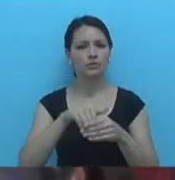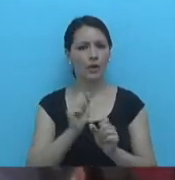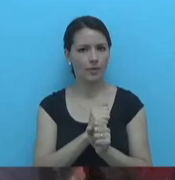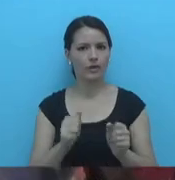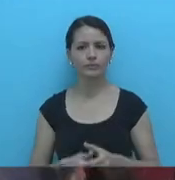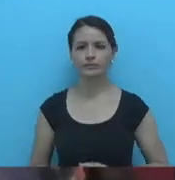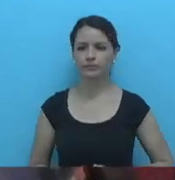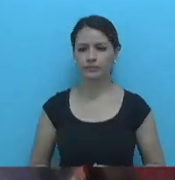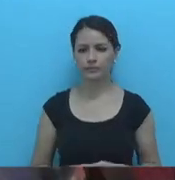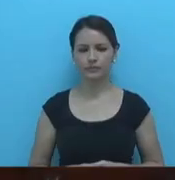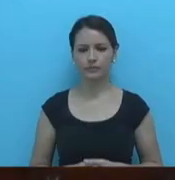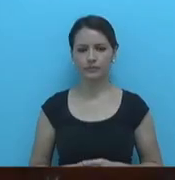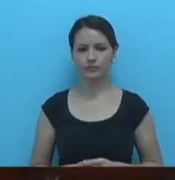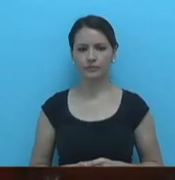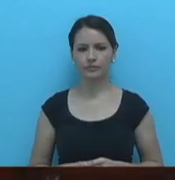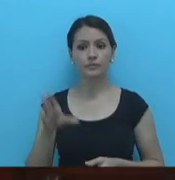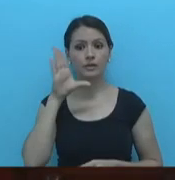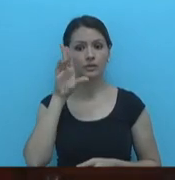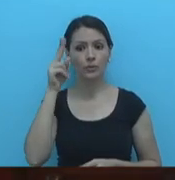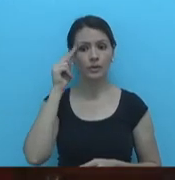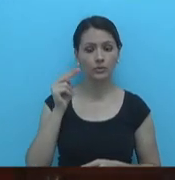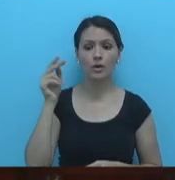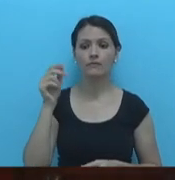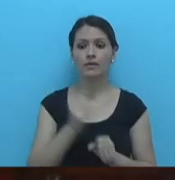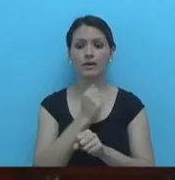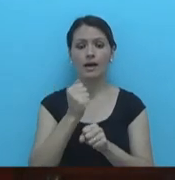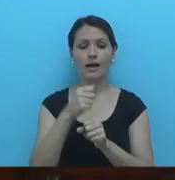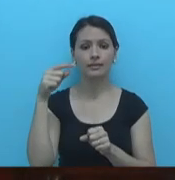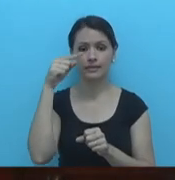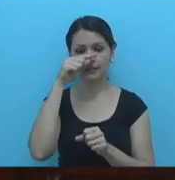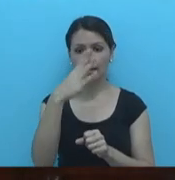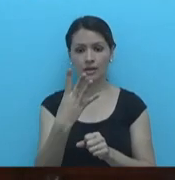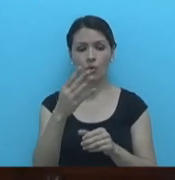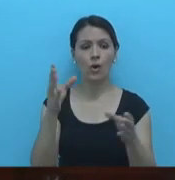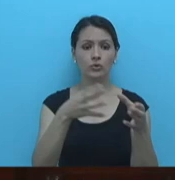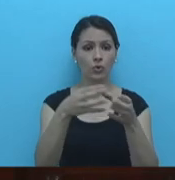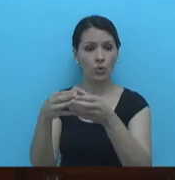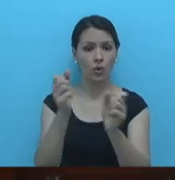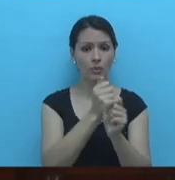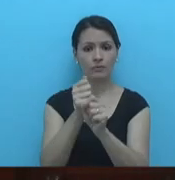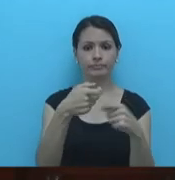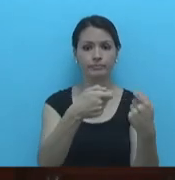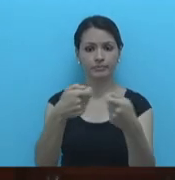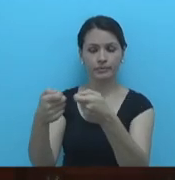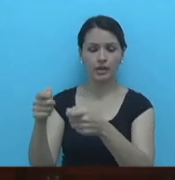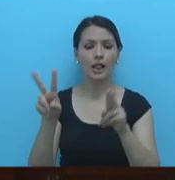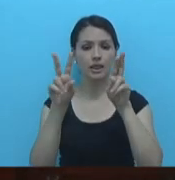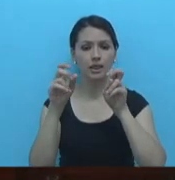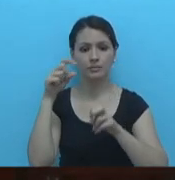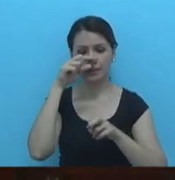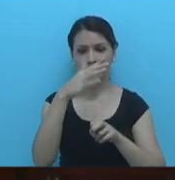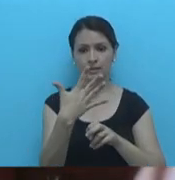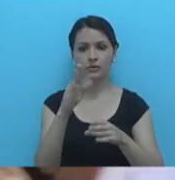aprobado. 59 al 74. A las comisiones asignadas. 75.